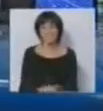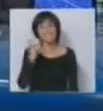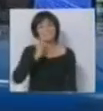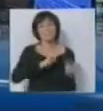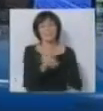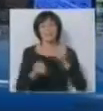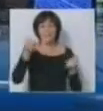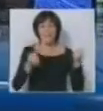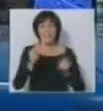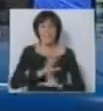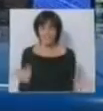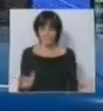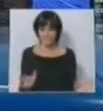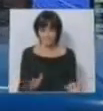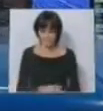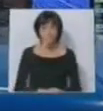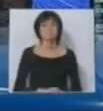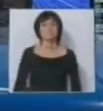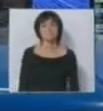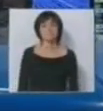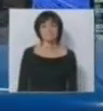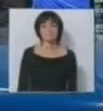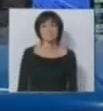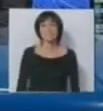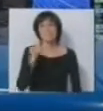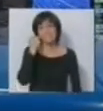está. Mirá que tenemos que hacerlo por el cuore, que siempre tenemos problemas con el carburador, ¿no? Sí, así. Por